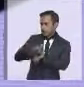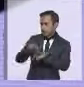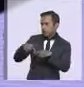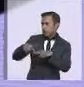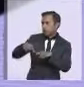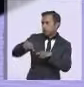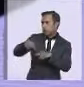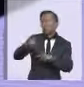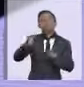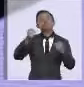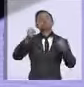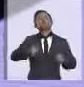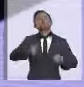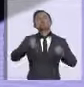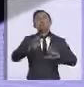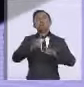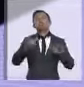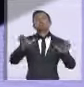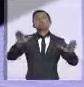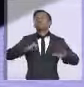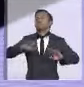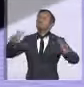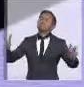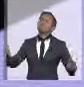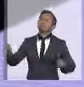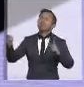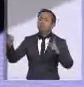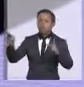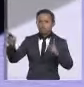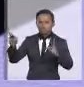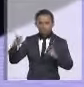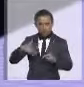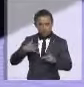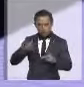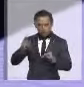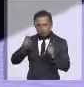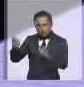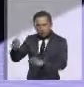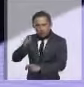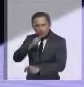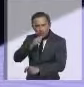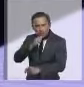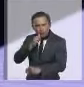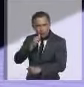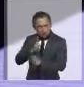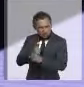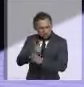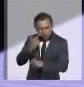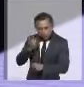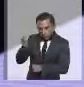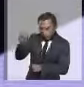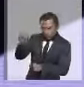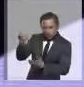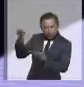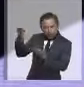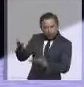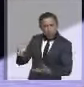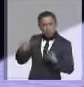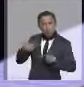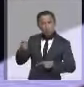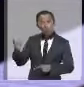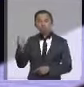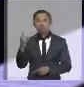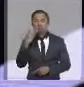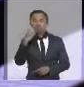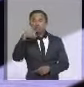que todavía no es tuyo. Eso implica, y se dan cuenta, mexicanos, que la soberbia de las personas va más allá de eso.